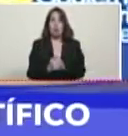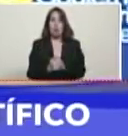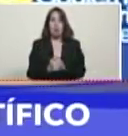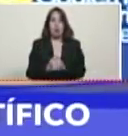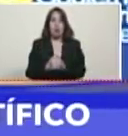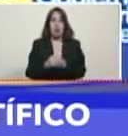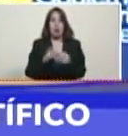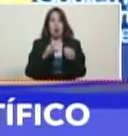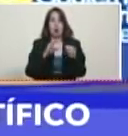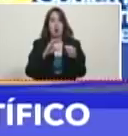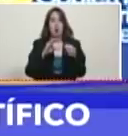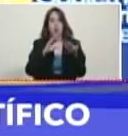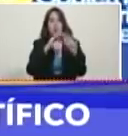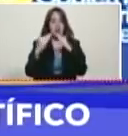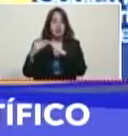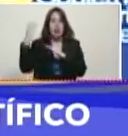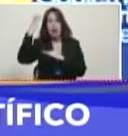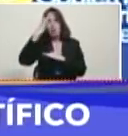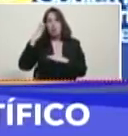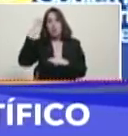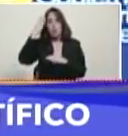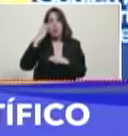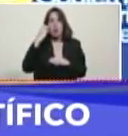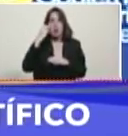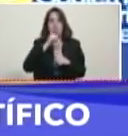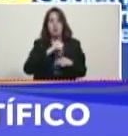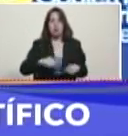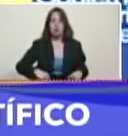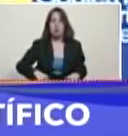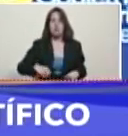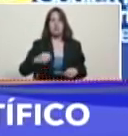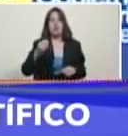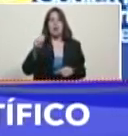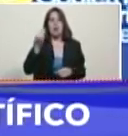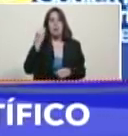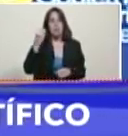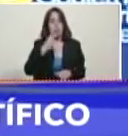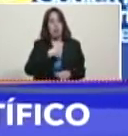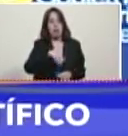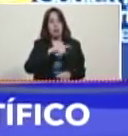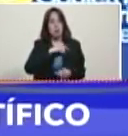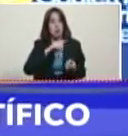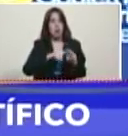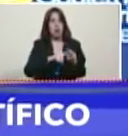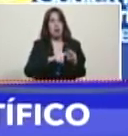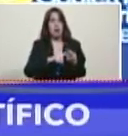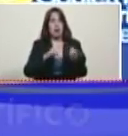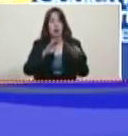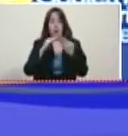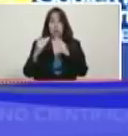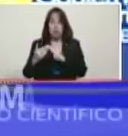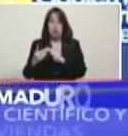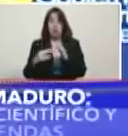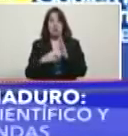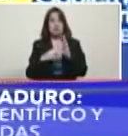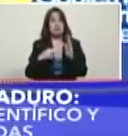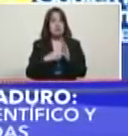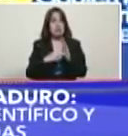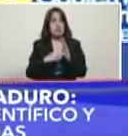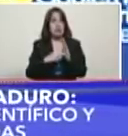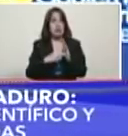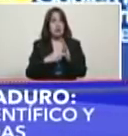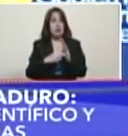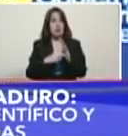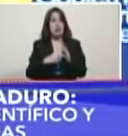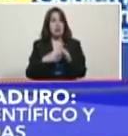europeas, portuguesa, española, italiana. Un llamado especial a toda la comunidad árabe, siria, libanesa,